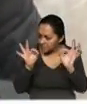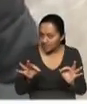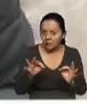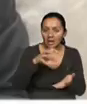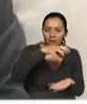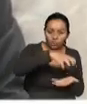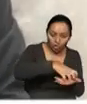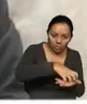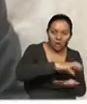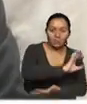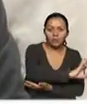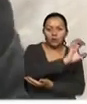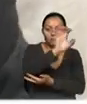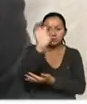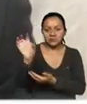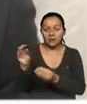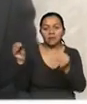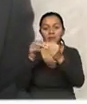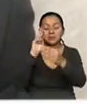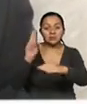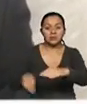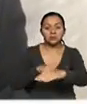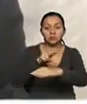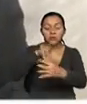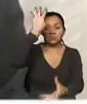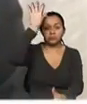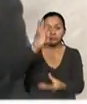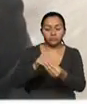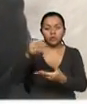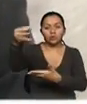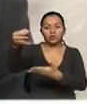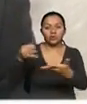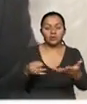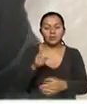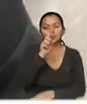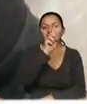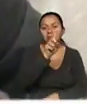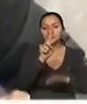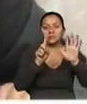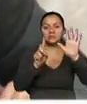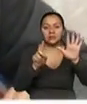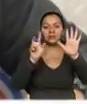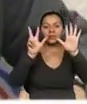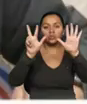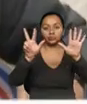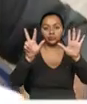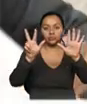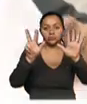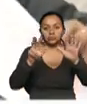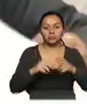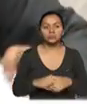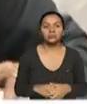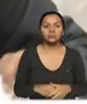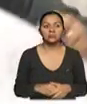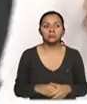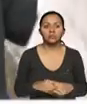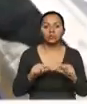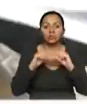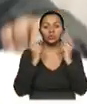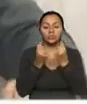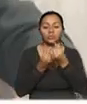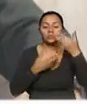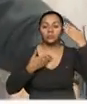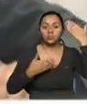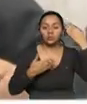cantonales, provinciales y nacionales, tenemos un total de 168 organizaciones políticas que hoy son